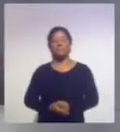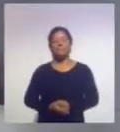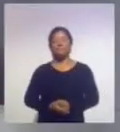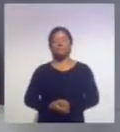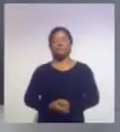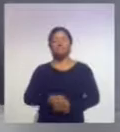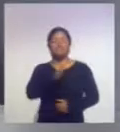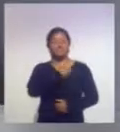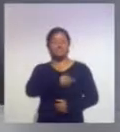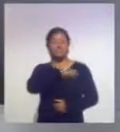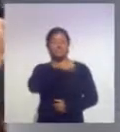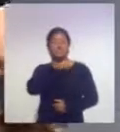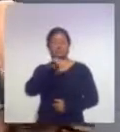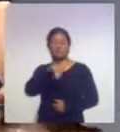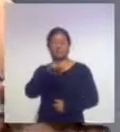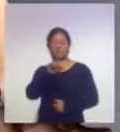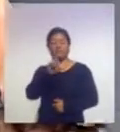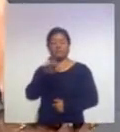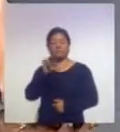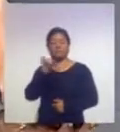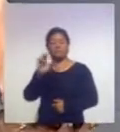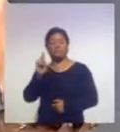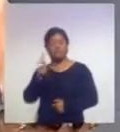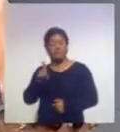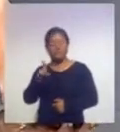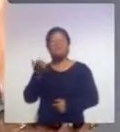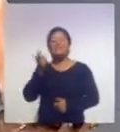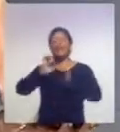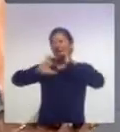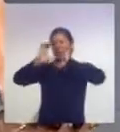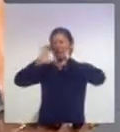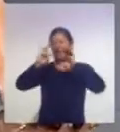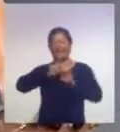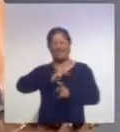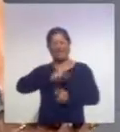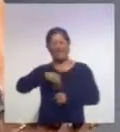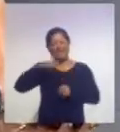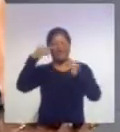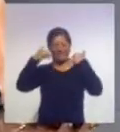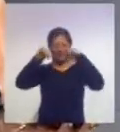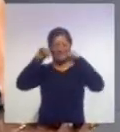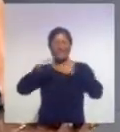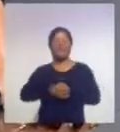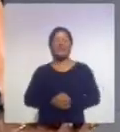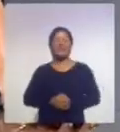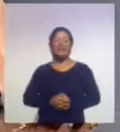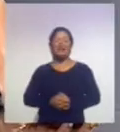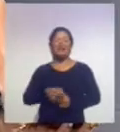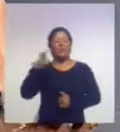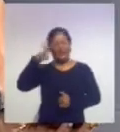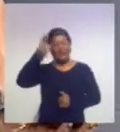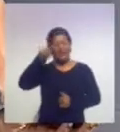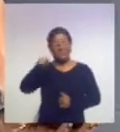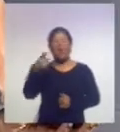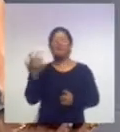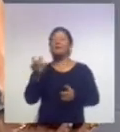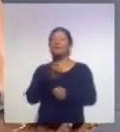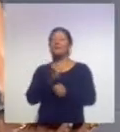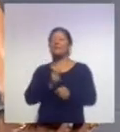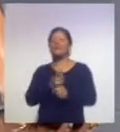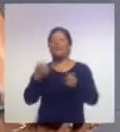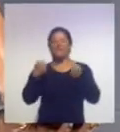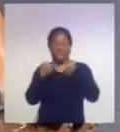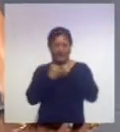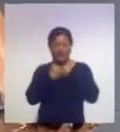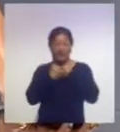Madrid, España, el cantante Carlos Rivera, nuestro paisano, está invitando como embajador a que conmemoremos juntos los